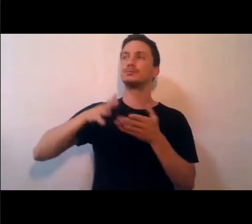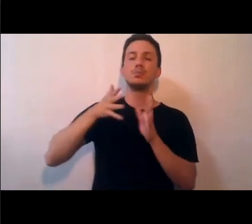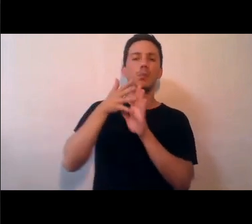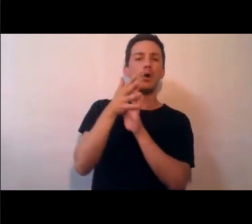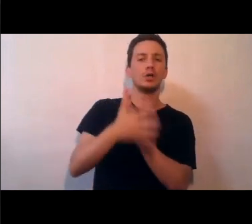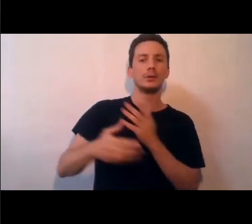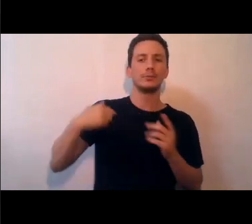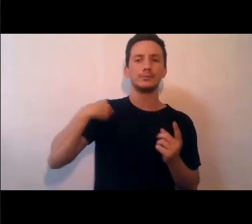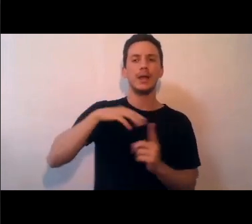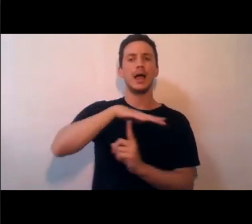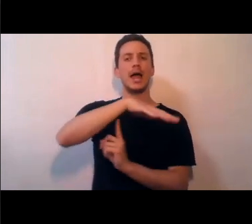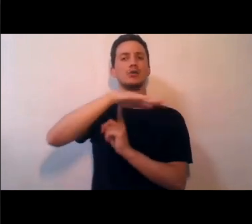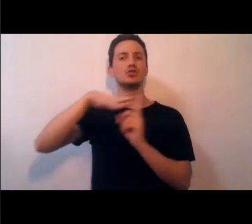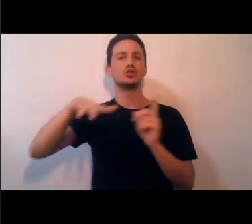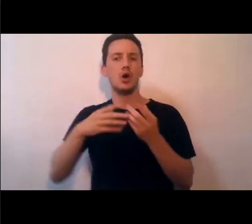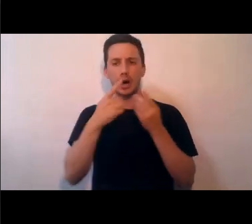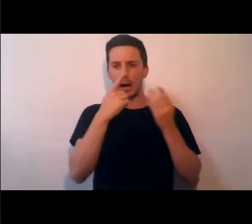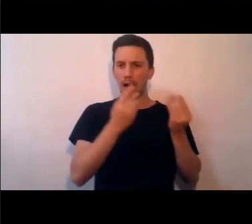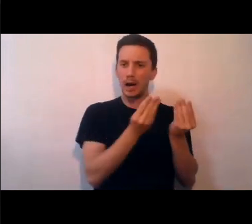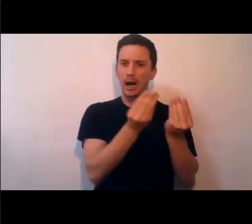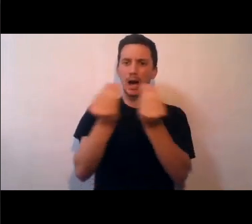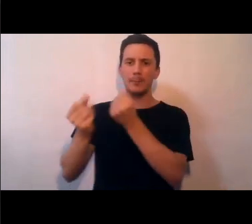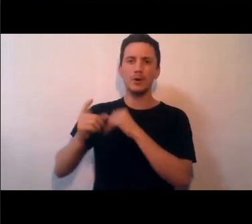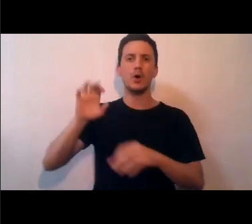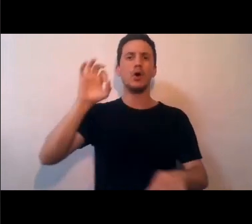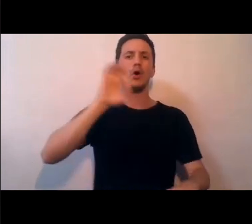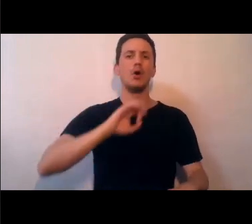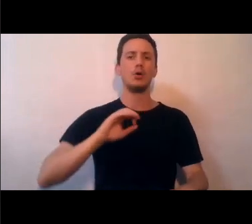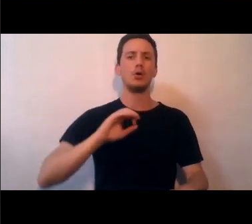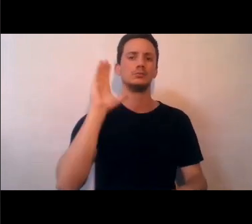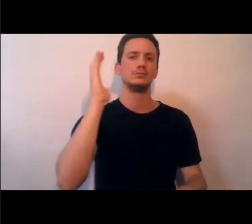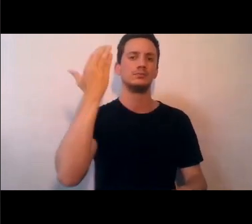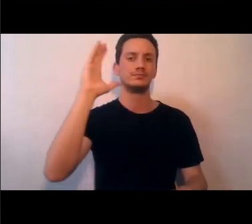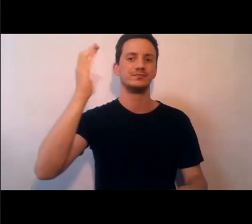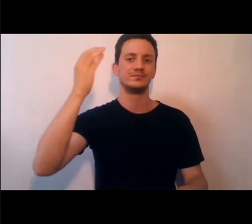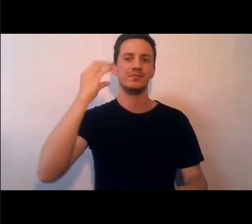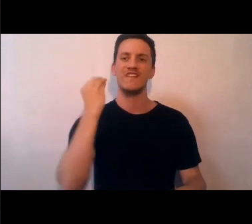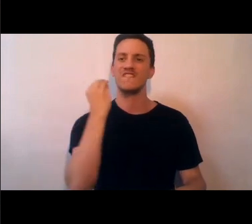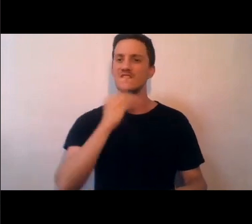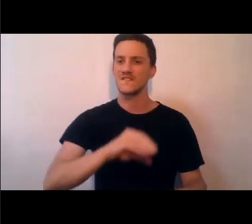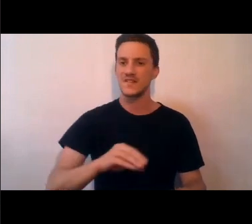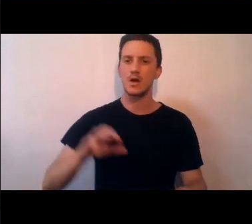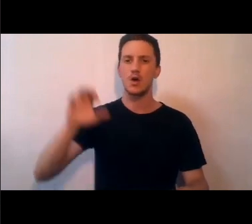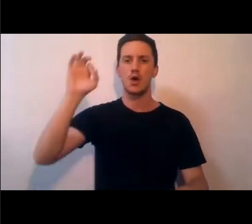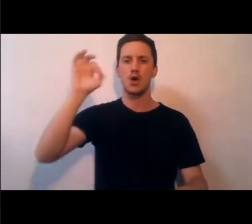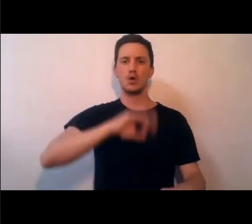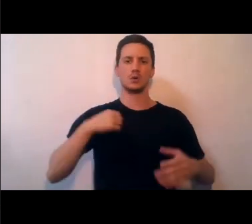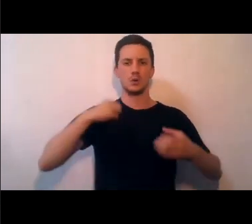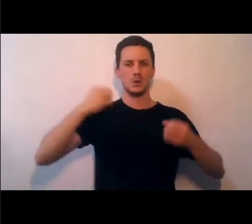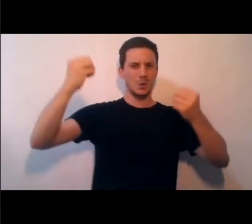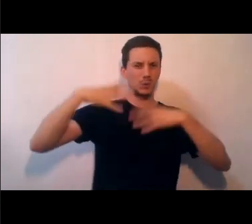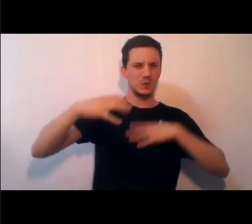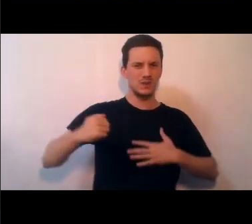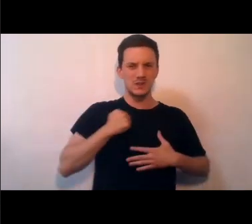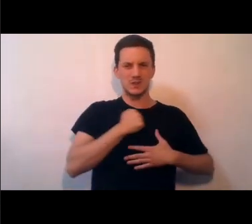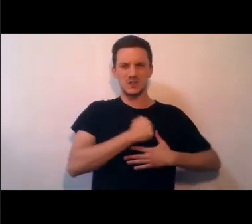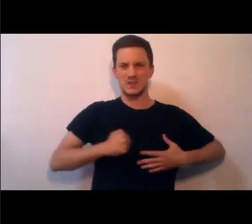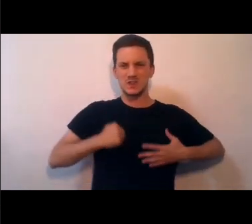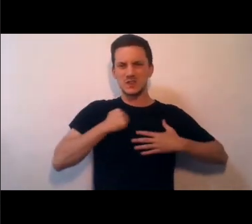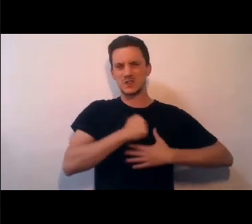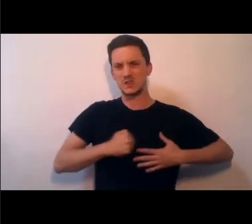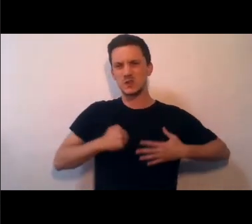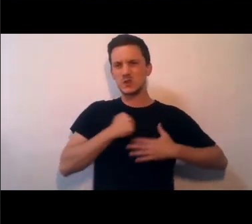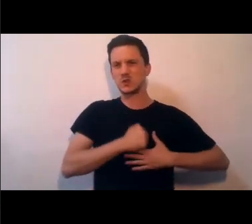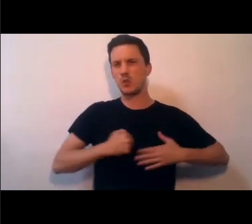son el clima frío seco que lo empeora o usar baños agresivos con jabones muy fuertes. Aquí